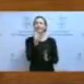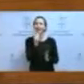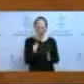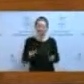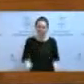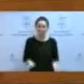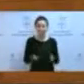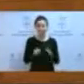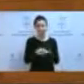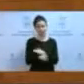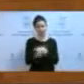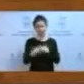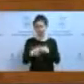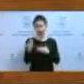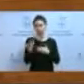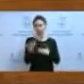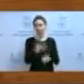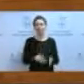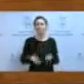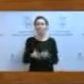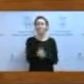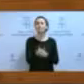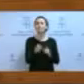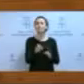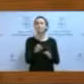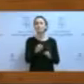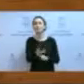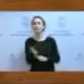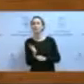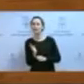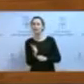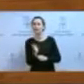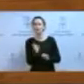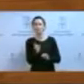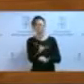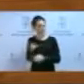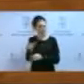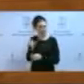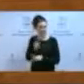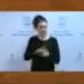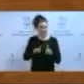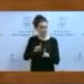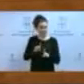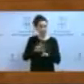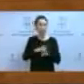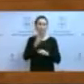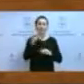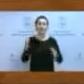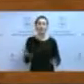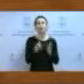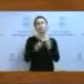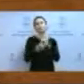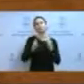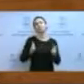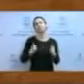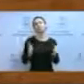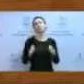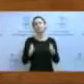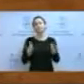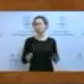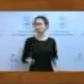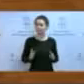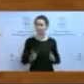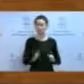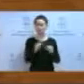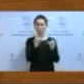son limitados, es necesario priorizar los de más grados sobre los de menos, con el fin de mejorar la calidad de vida en general. Los cambios en el modelo